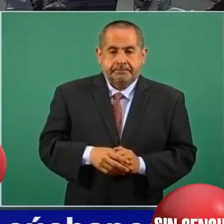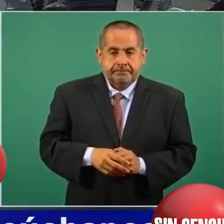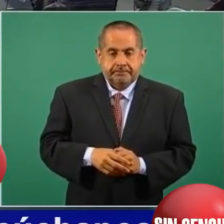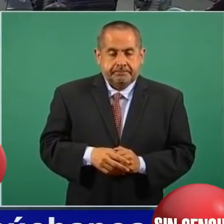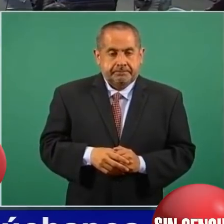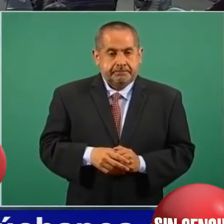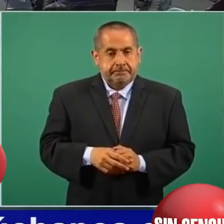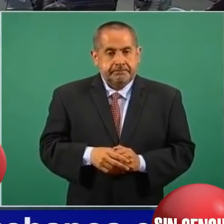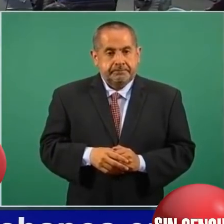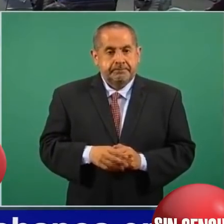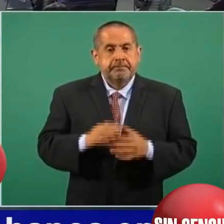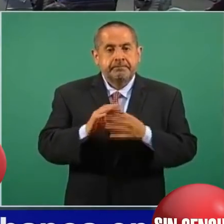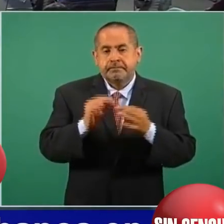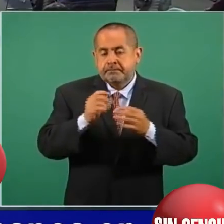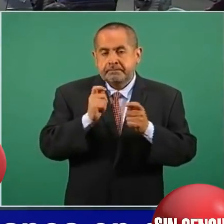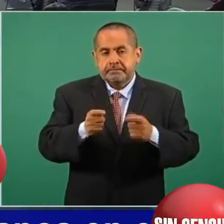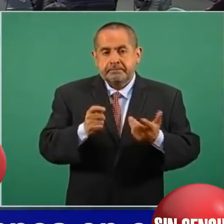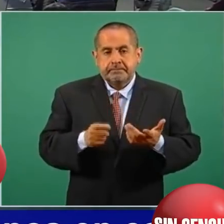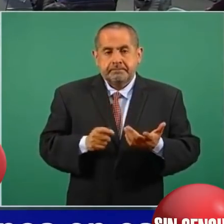evita